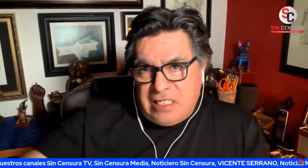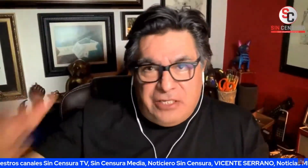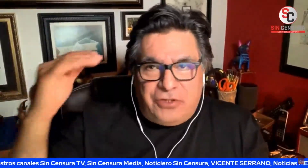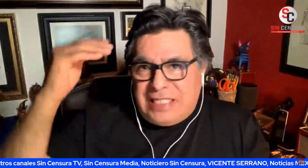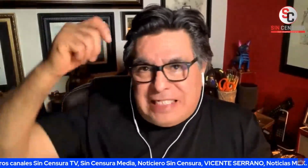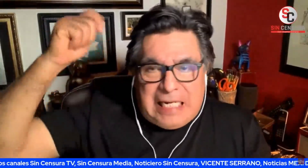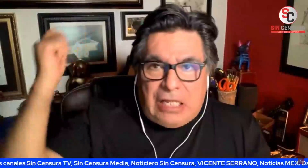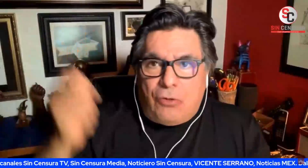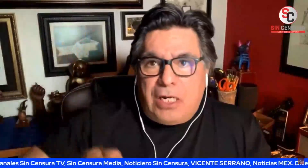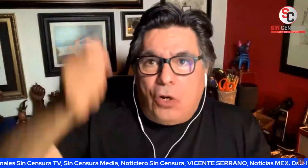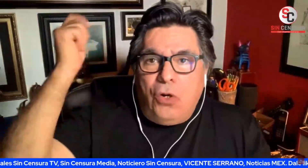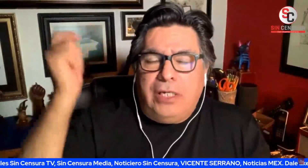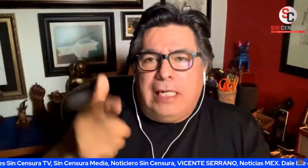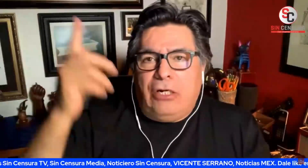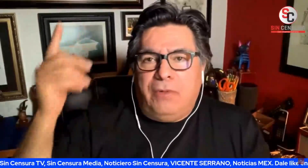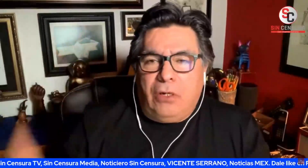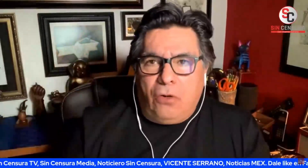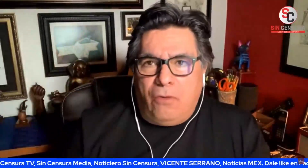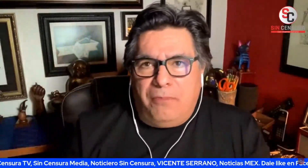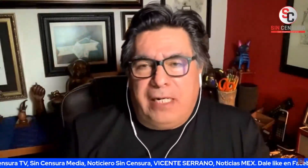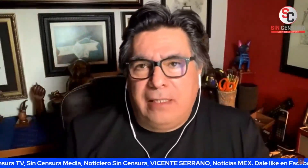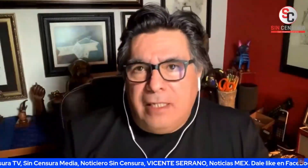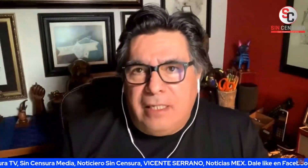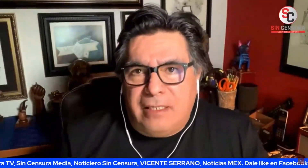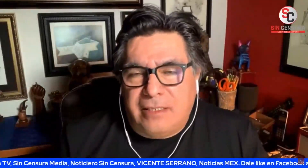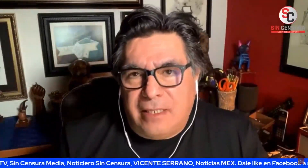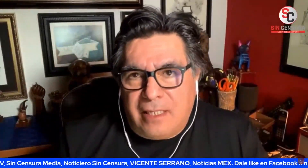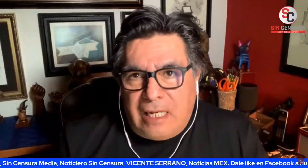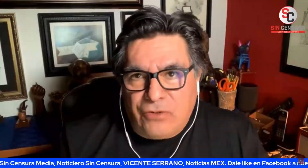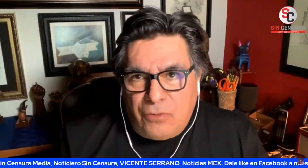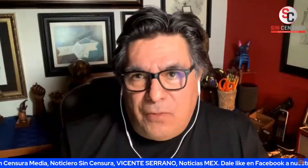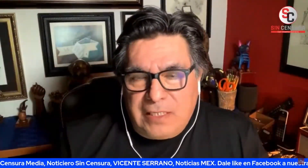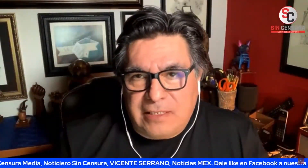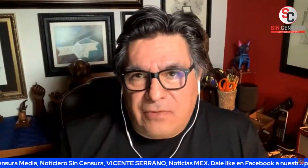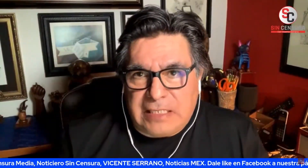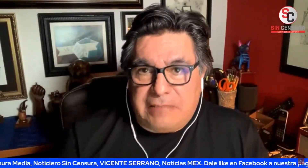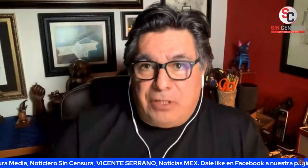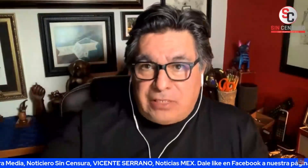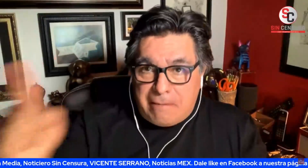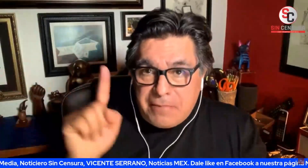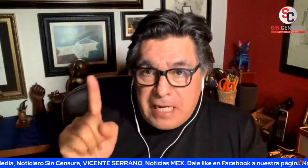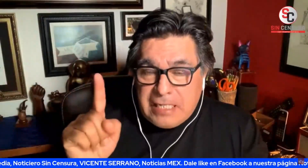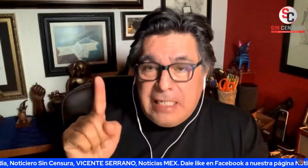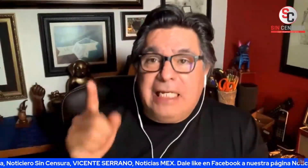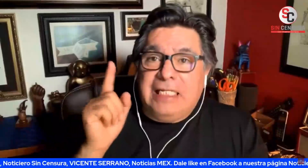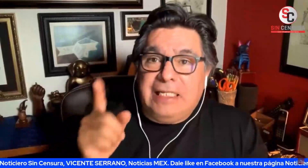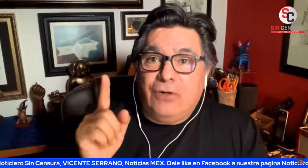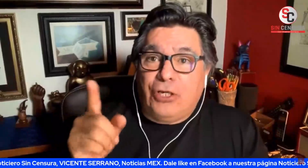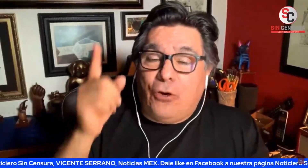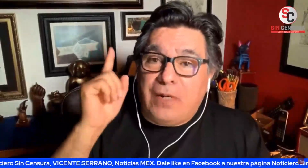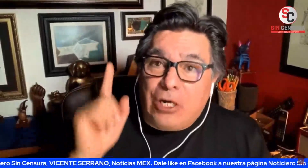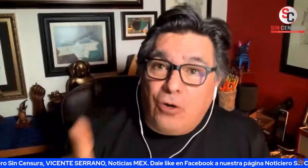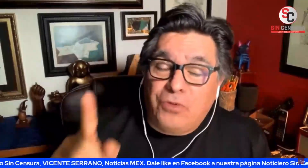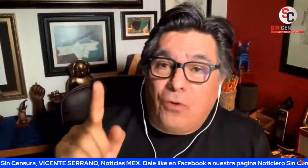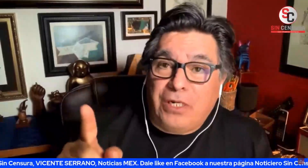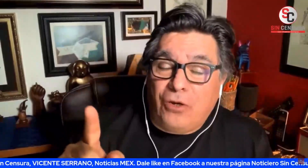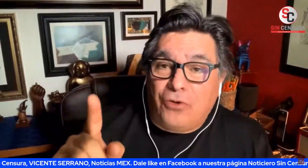alemanes. Entonces, que la doblegó y que la obligó a comprar automóviles estadounidenses, pero también dijo